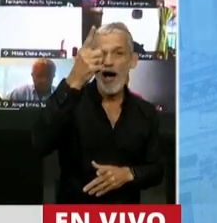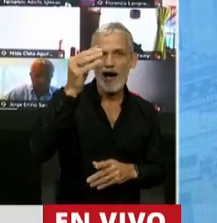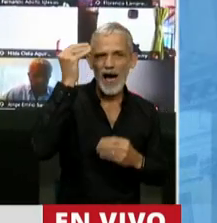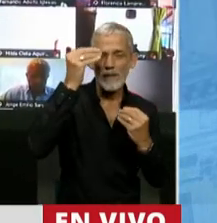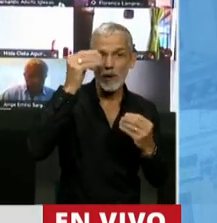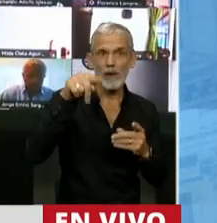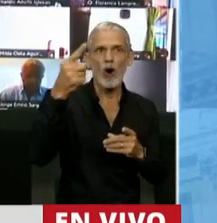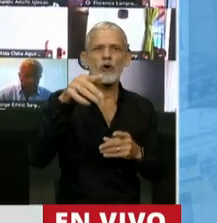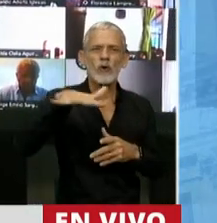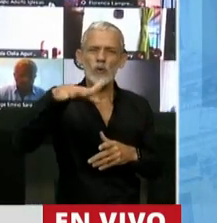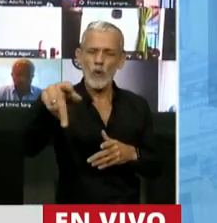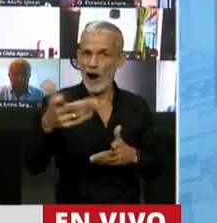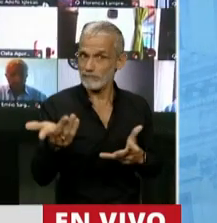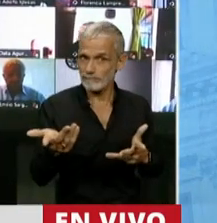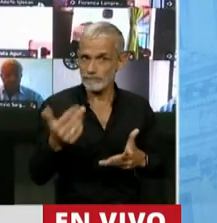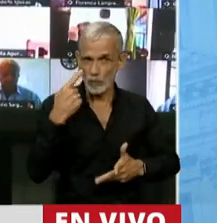otro distrito.